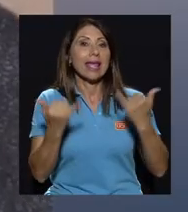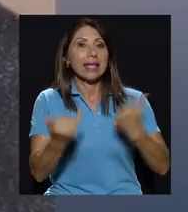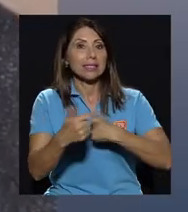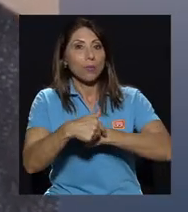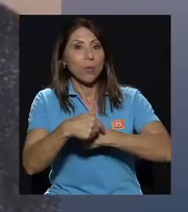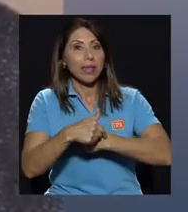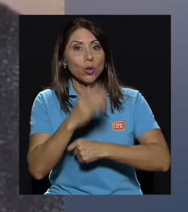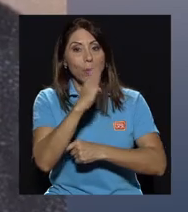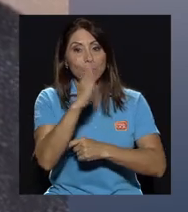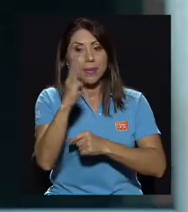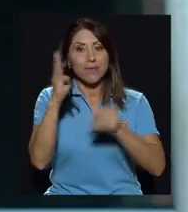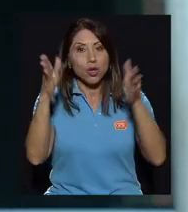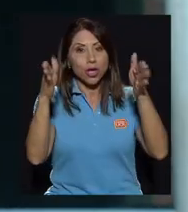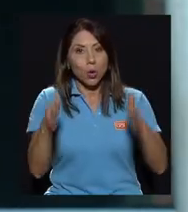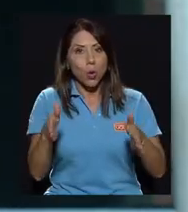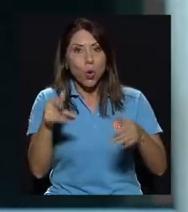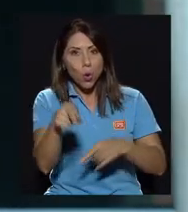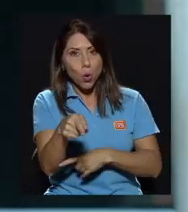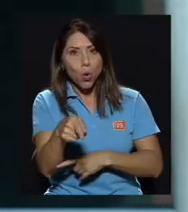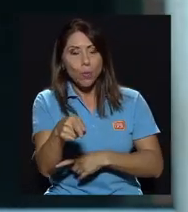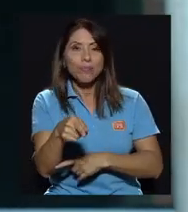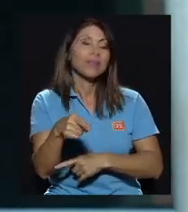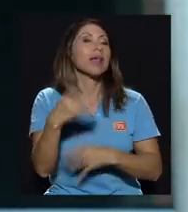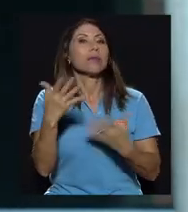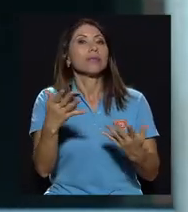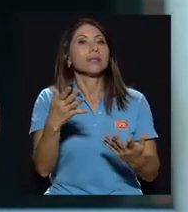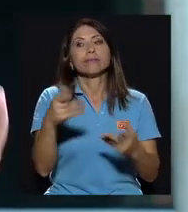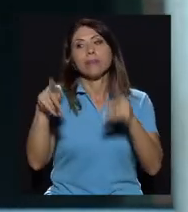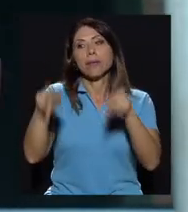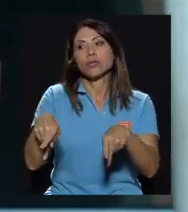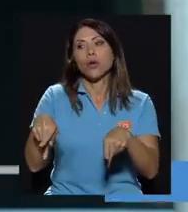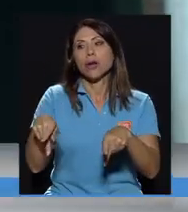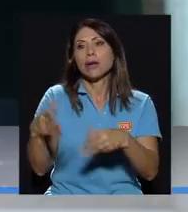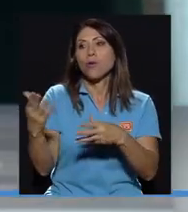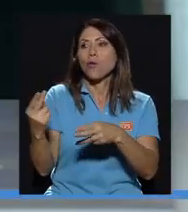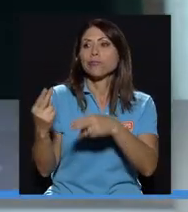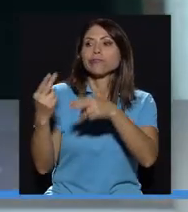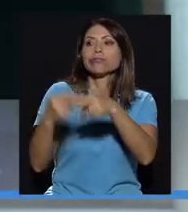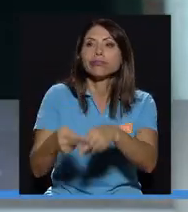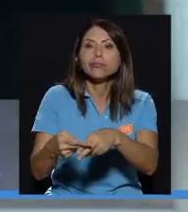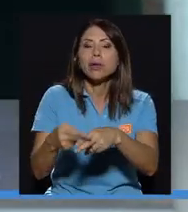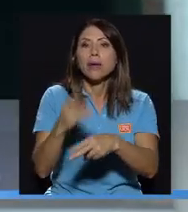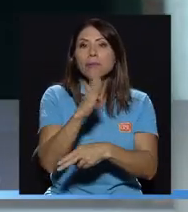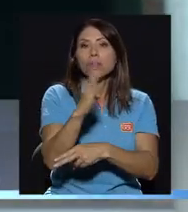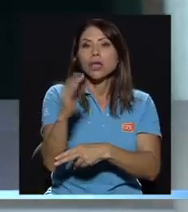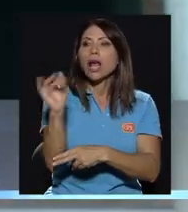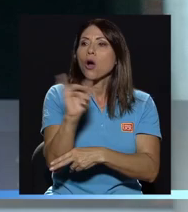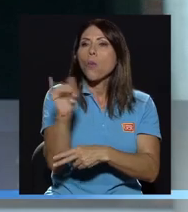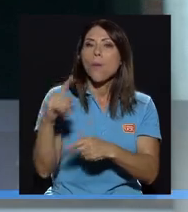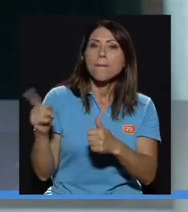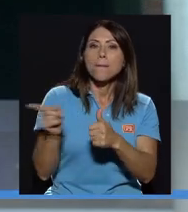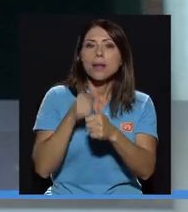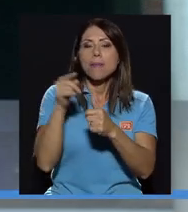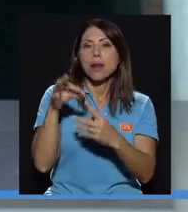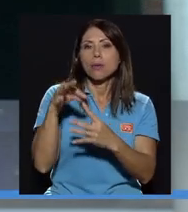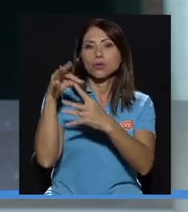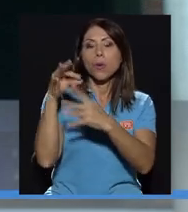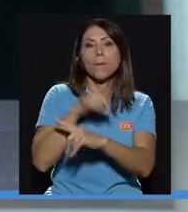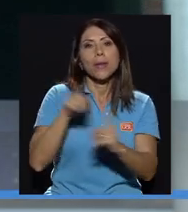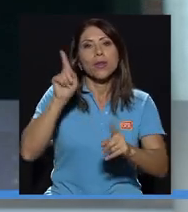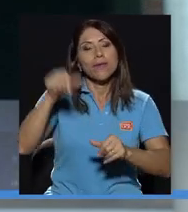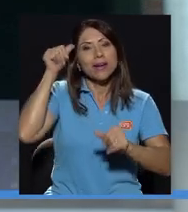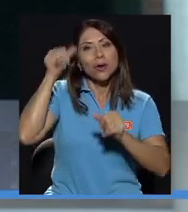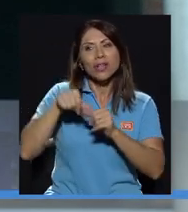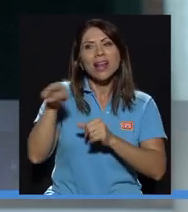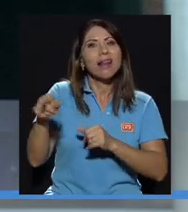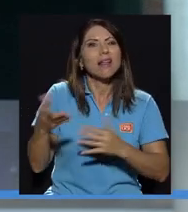En este momento, el bibliotecólogo es cierto que se coloca en las bibliotecas como primera opción. Sin embargo, hay que recordar